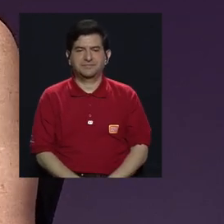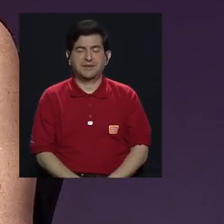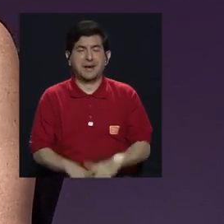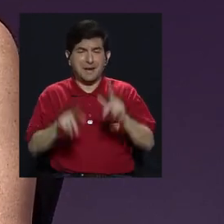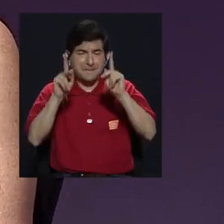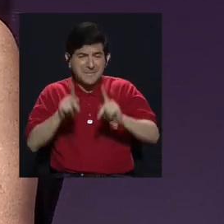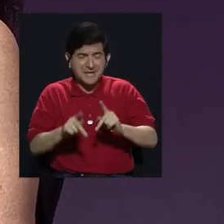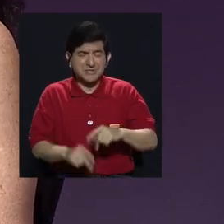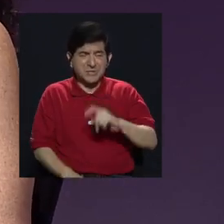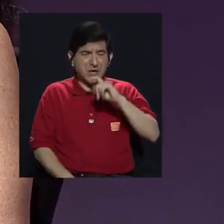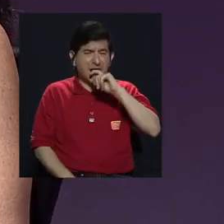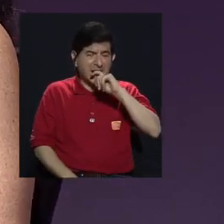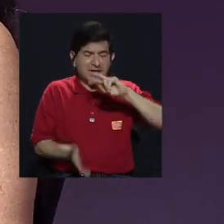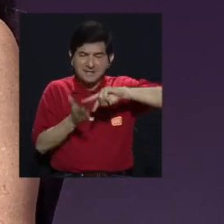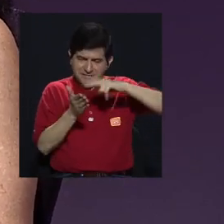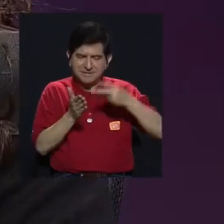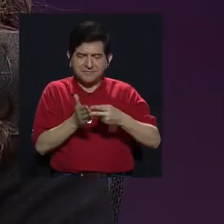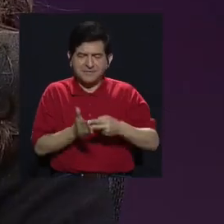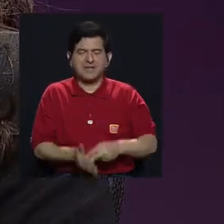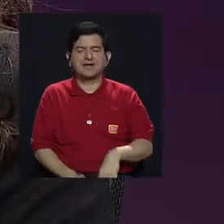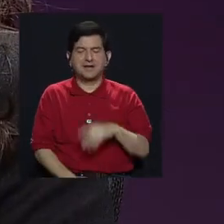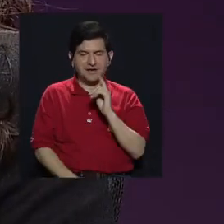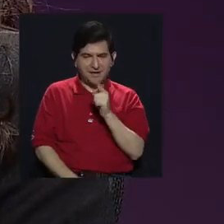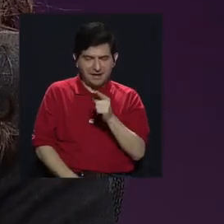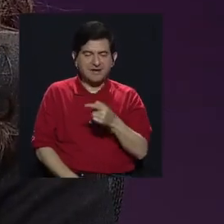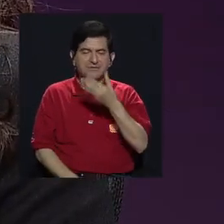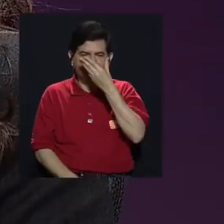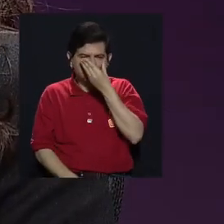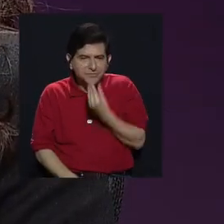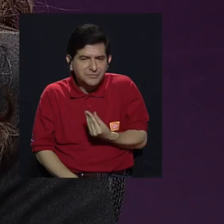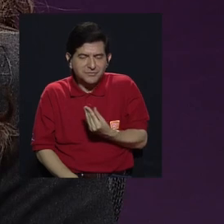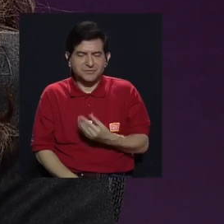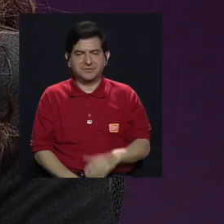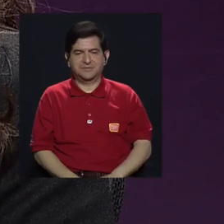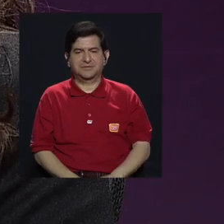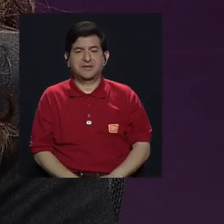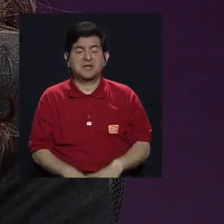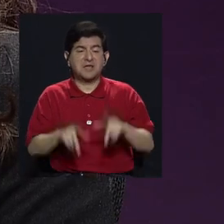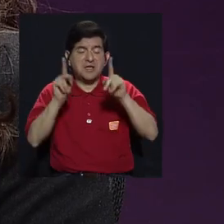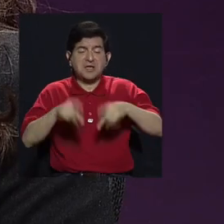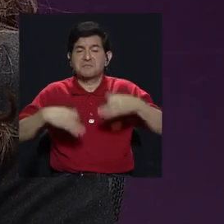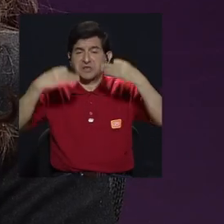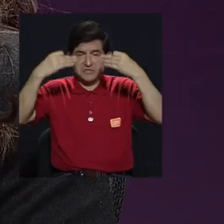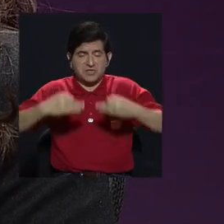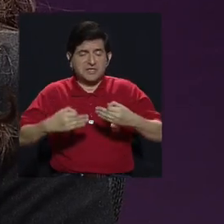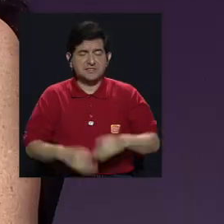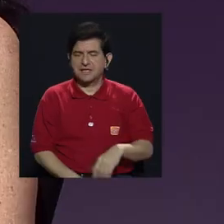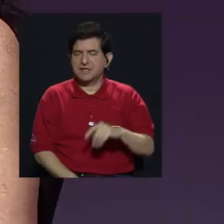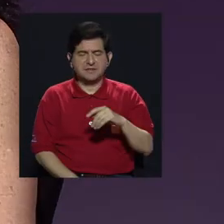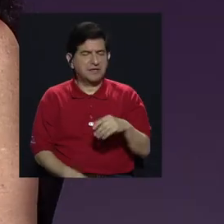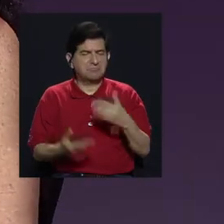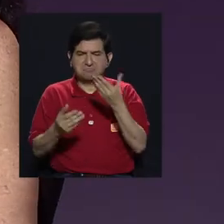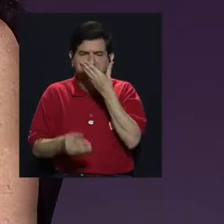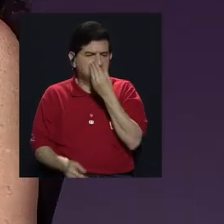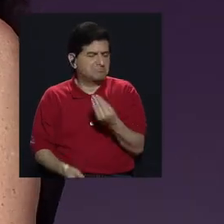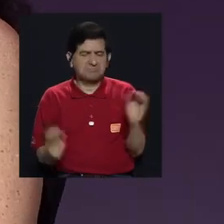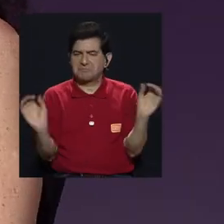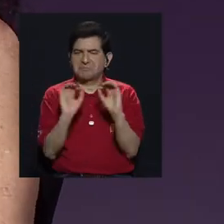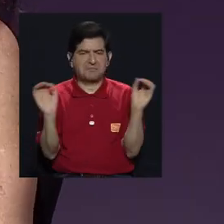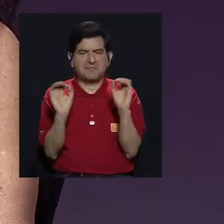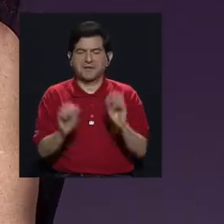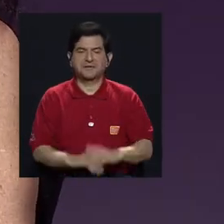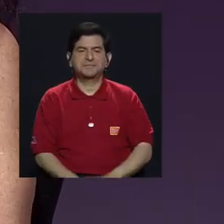Ser una persona celosa es sufrir, ¿sí? Y muchas personas decidimos no sufrir. Queremos no sufrir,